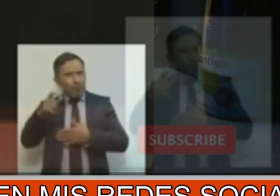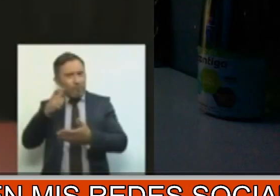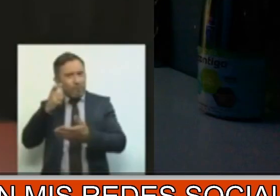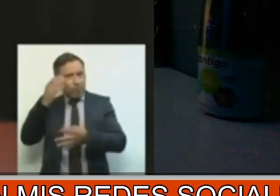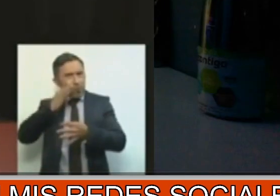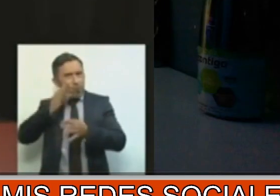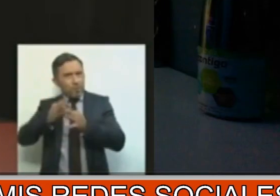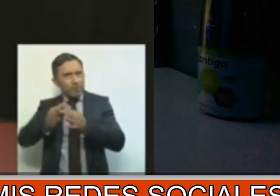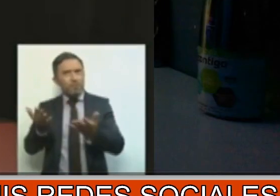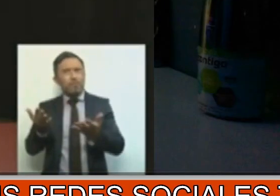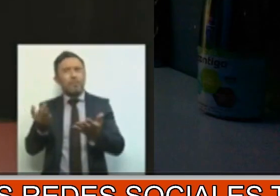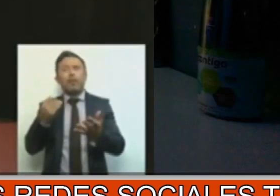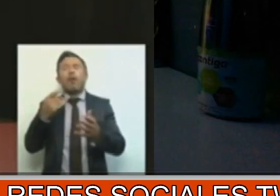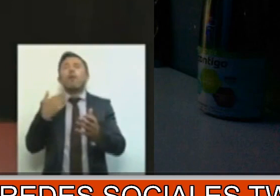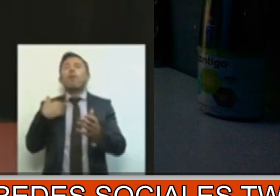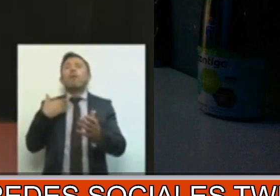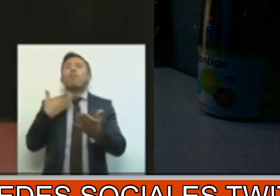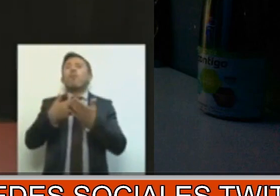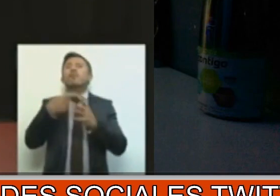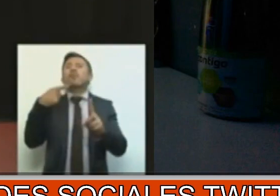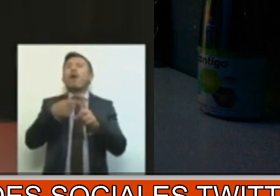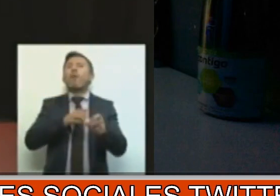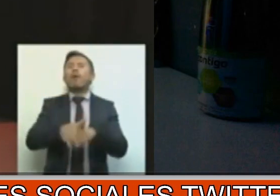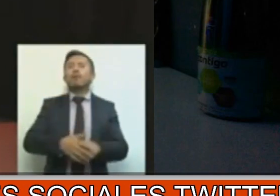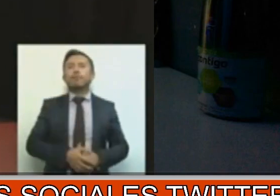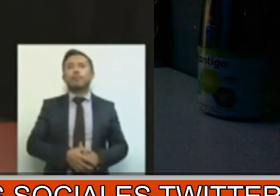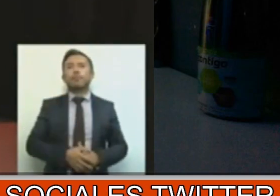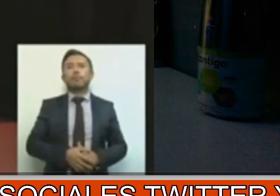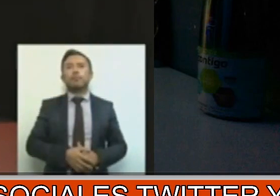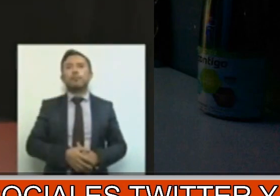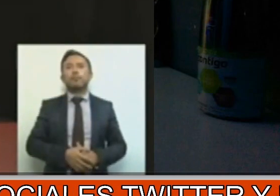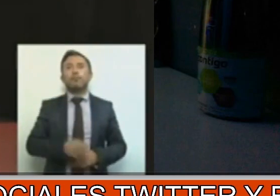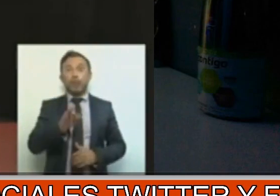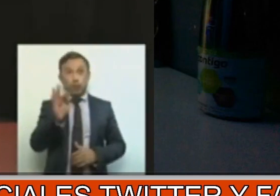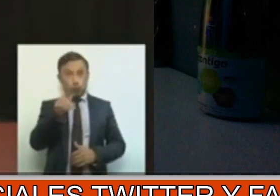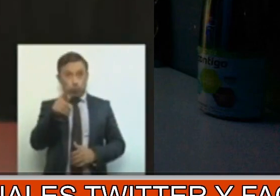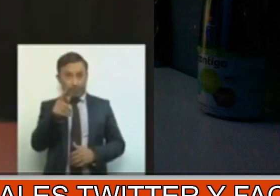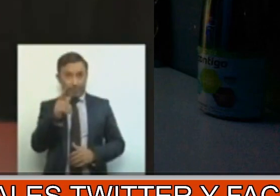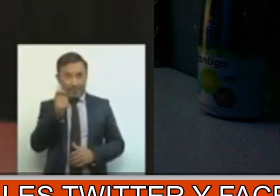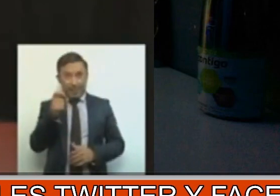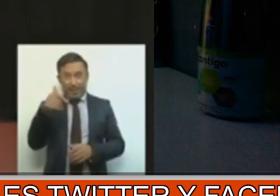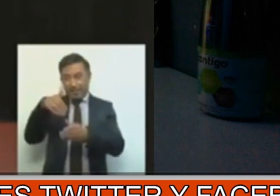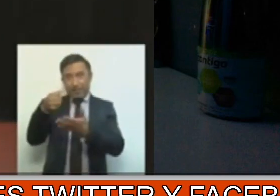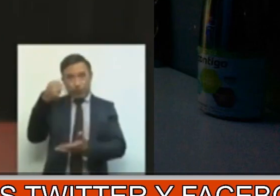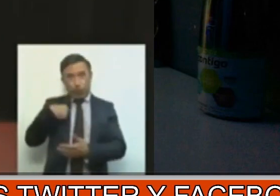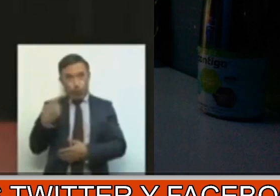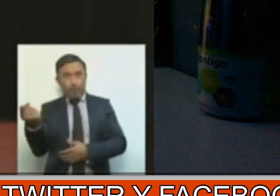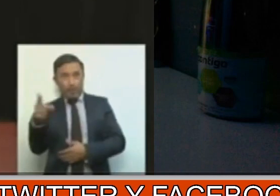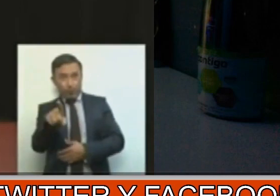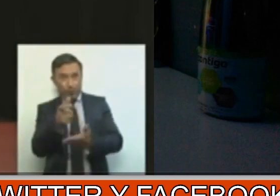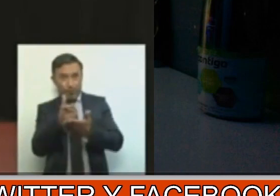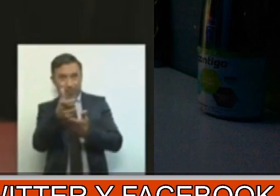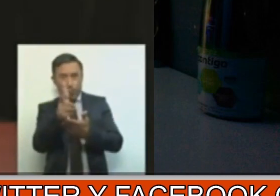más? Pues nada más, en vez de que tú otorgues el recurso a través de un fideicomiso, ¿quién decide